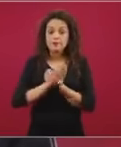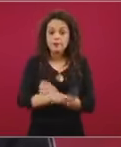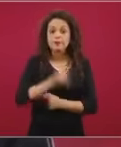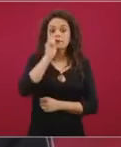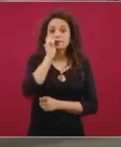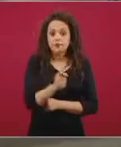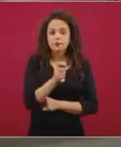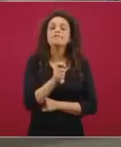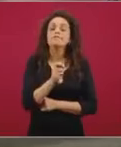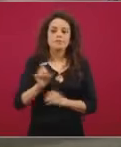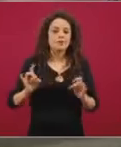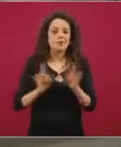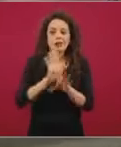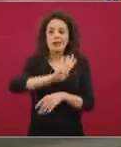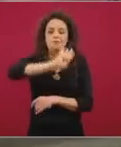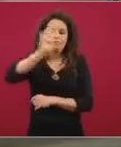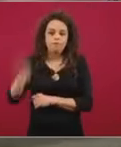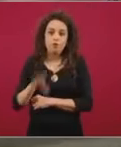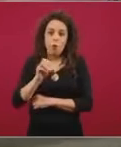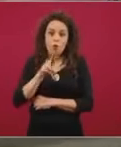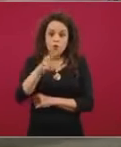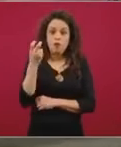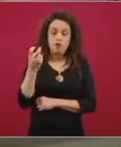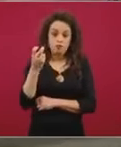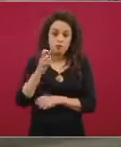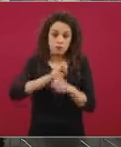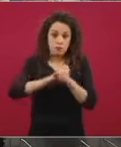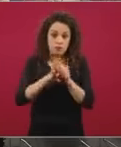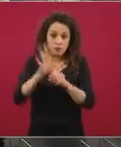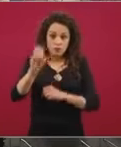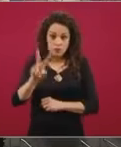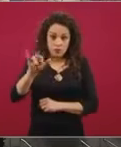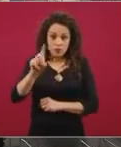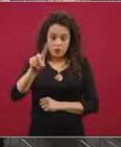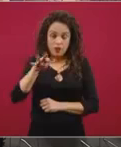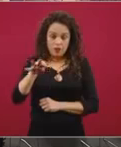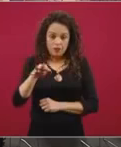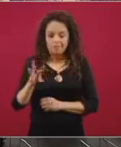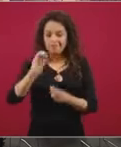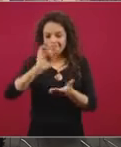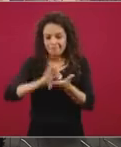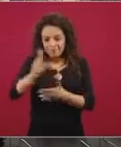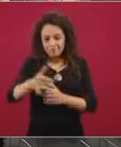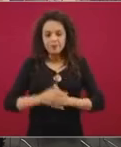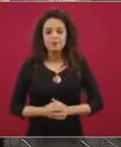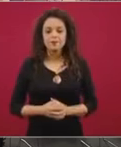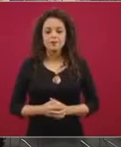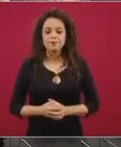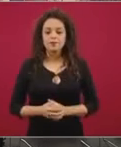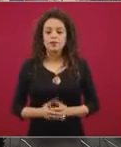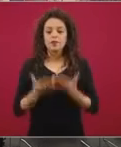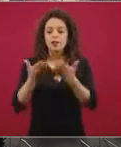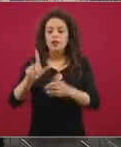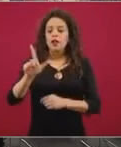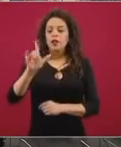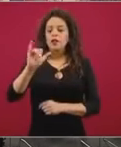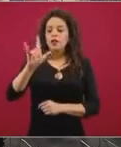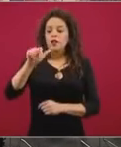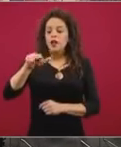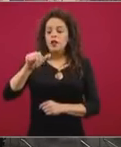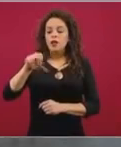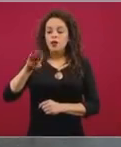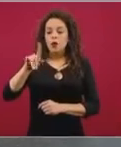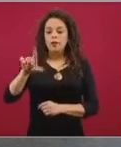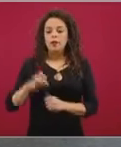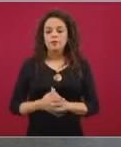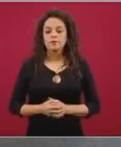un desenlace fatal por COVID-19. Muchas gracias, Nuri. Liliana Noble, Pulso Saludable, y nos seguimos